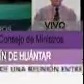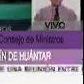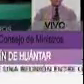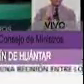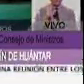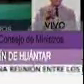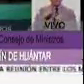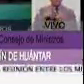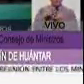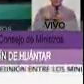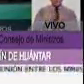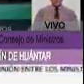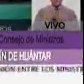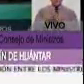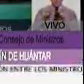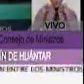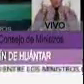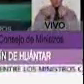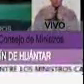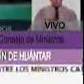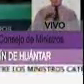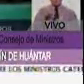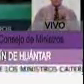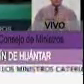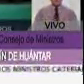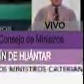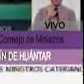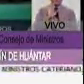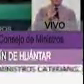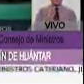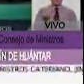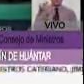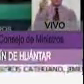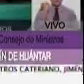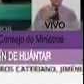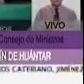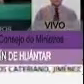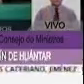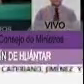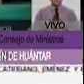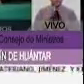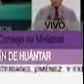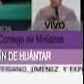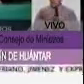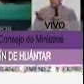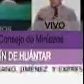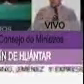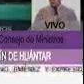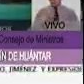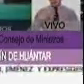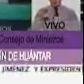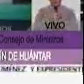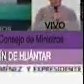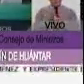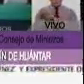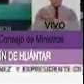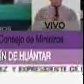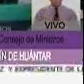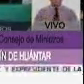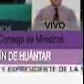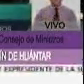formular la contestación de la demanda que finalmente se presentó en esa fecha. No sé si el ministro Cateriano... Sí.